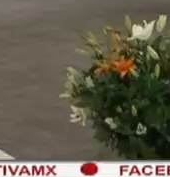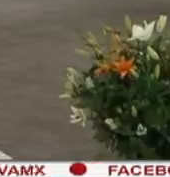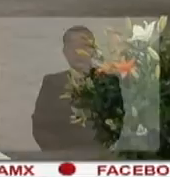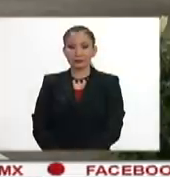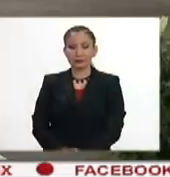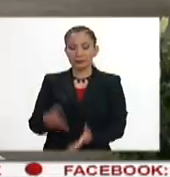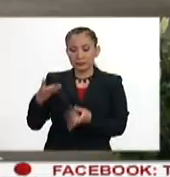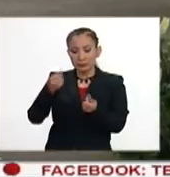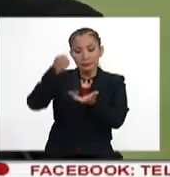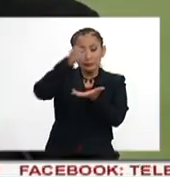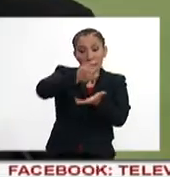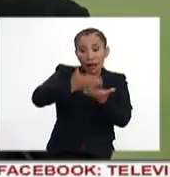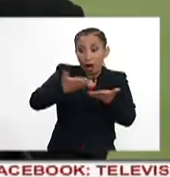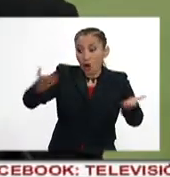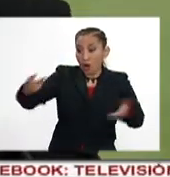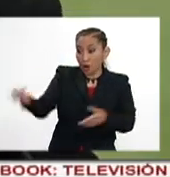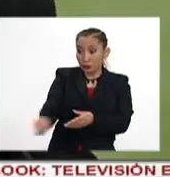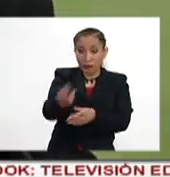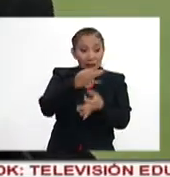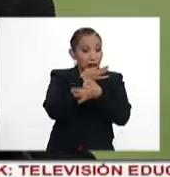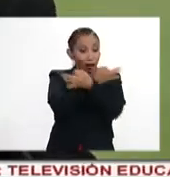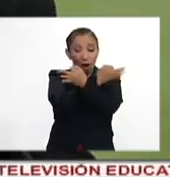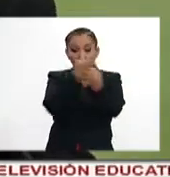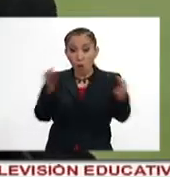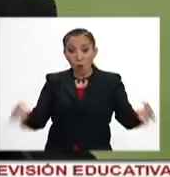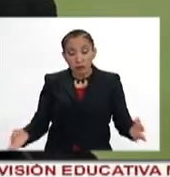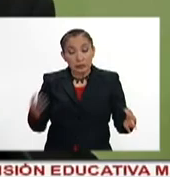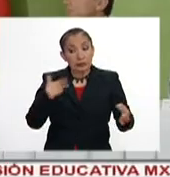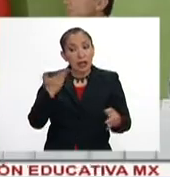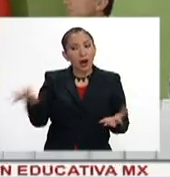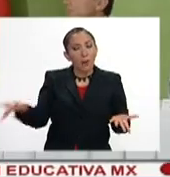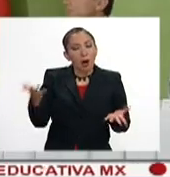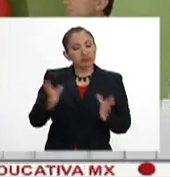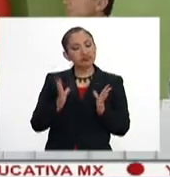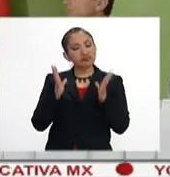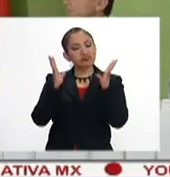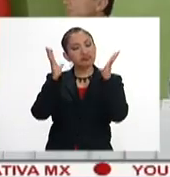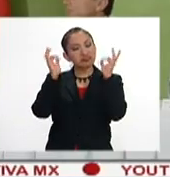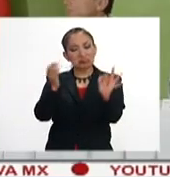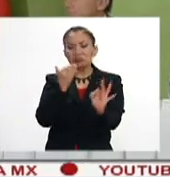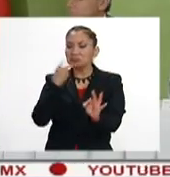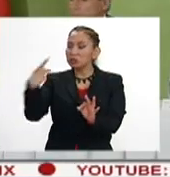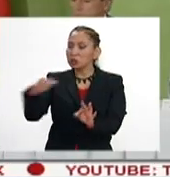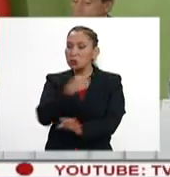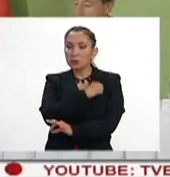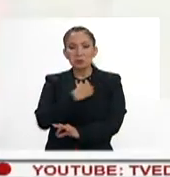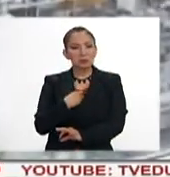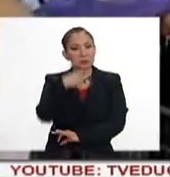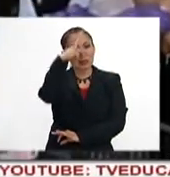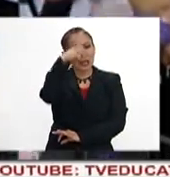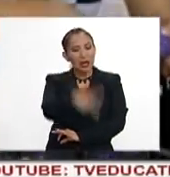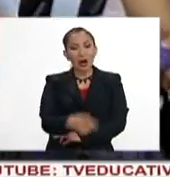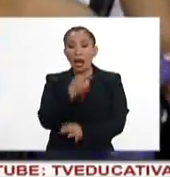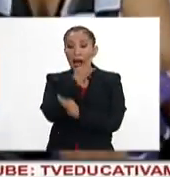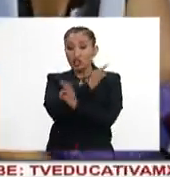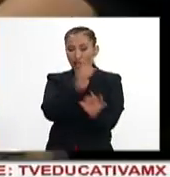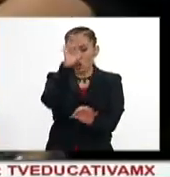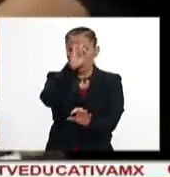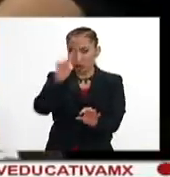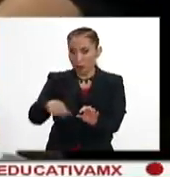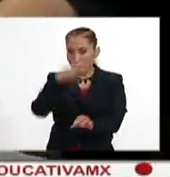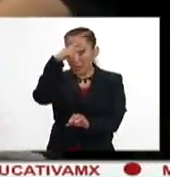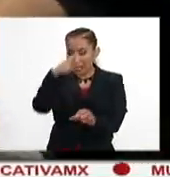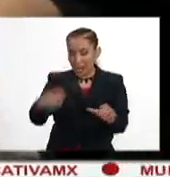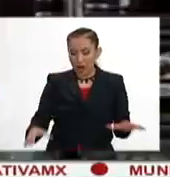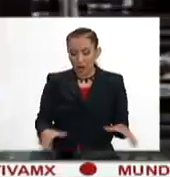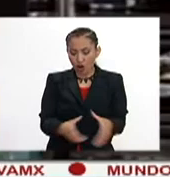La inversión que ustedes hoy hacen pública viene a confirmar su compromiso con México. Anuncia el Consejo